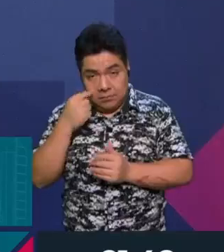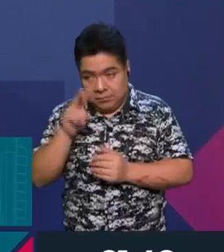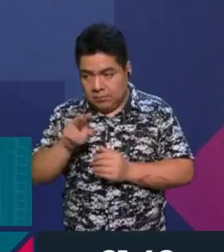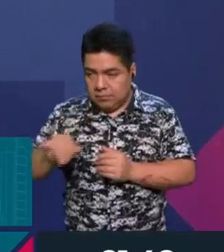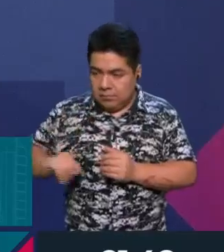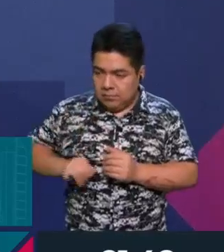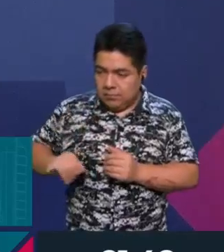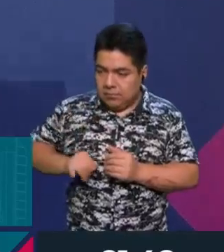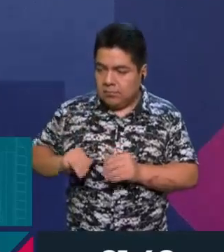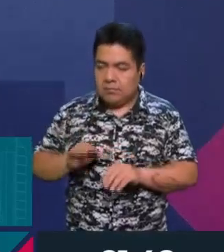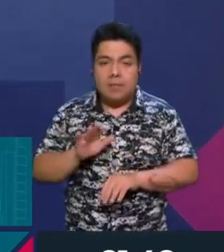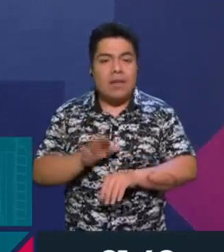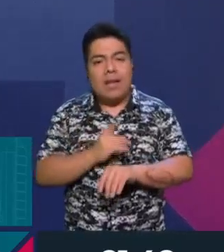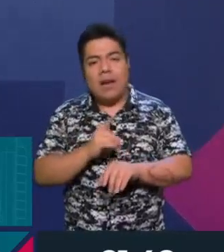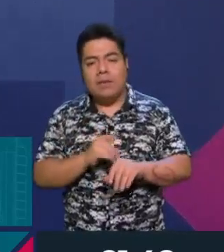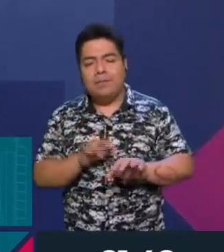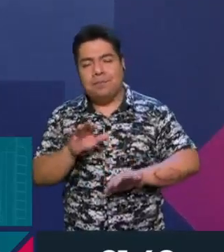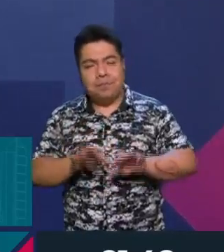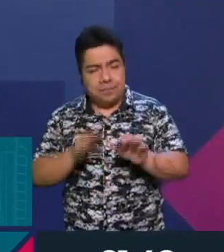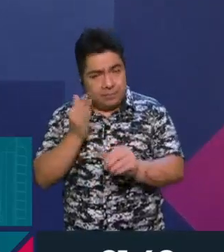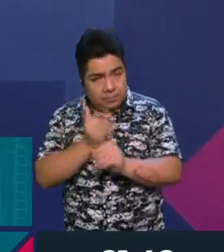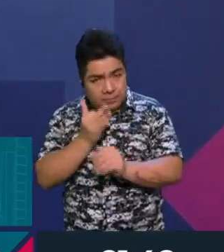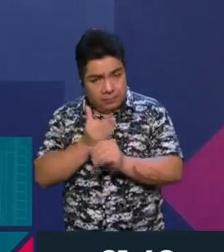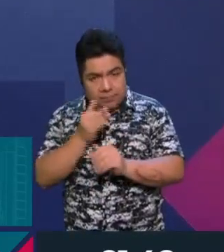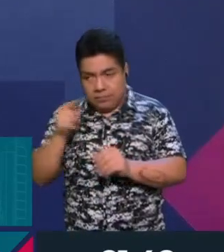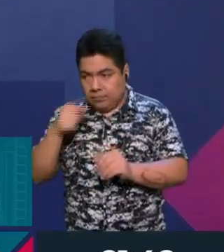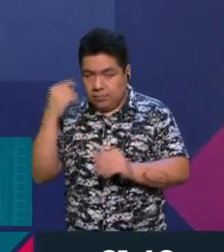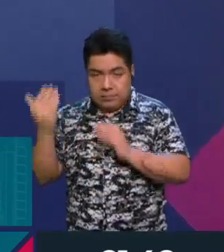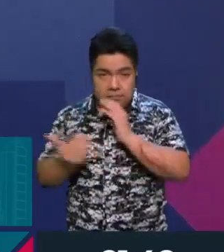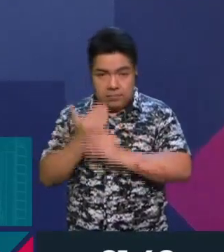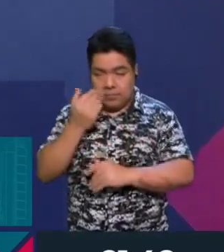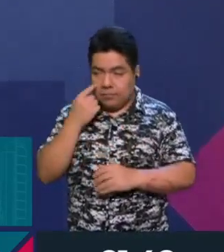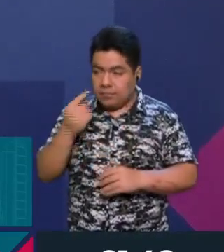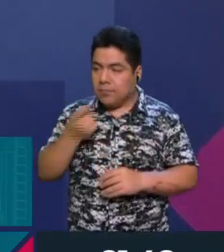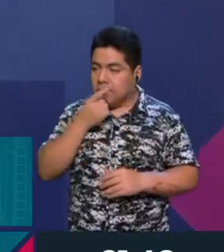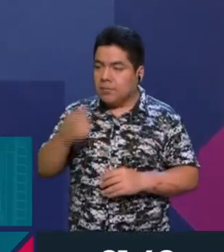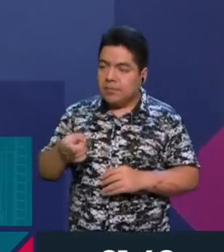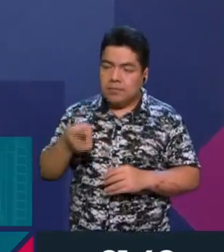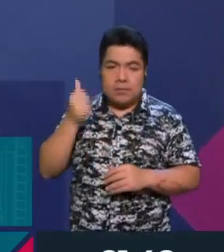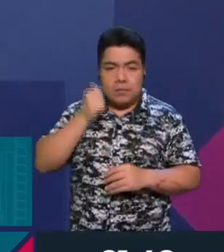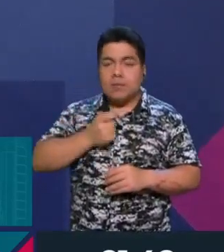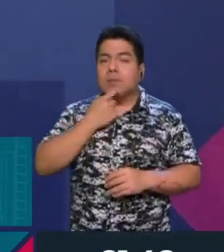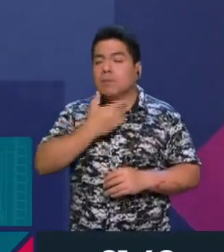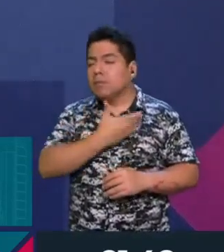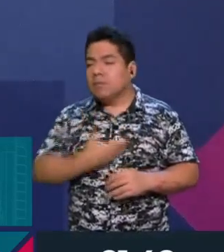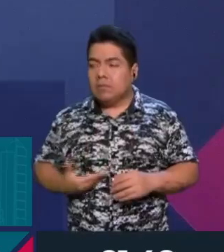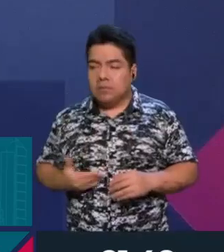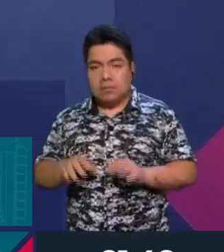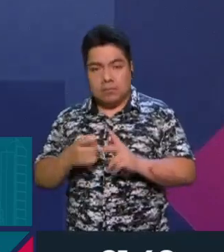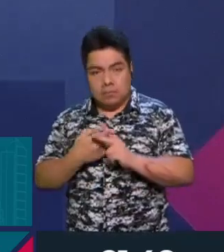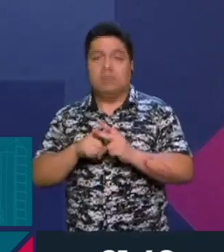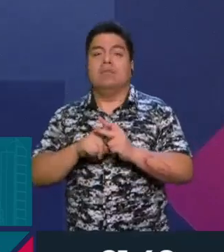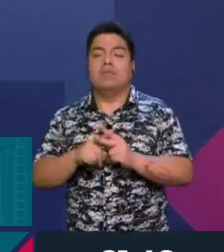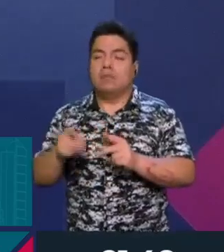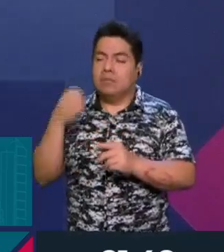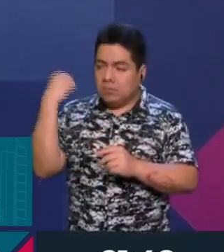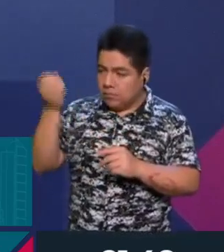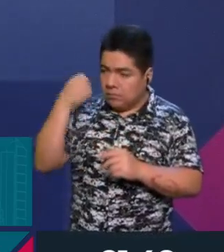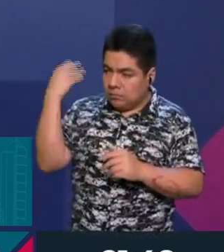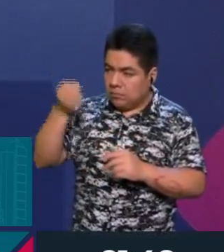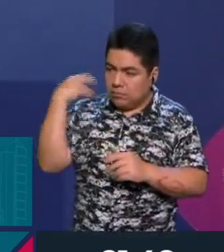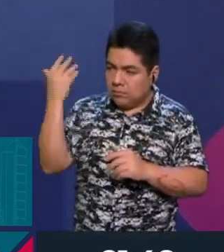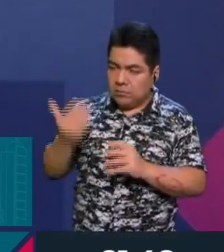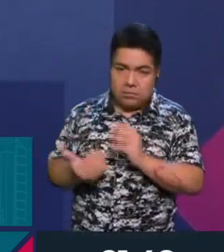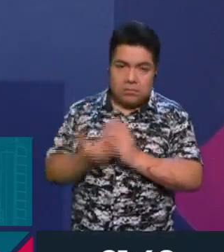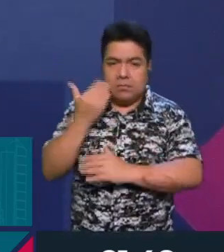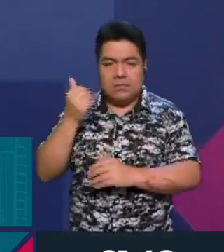interesante, ¿no? Como hoy en la mañana, pues lo primero que dice López Obrador cuando inicia todas sus conferencias,